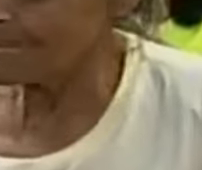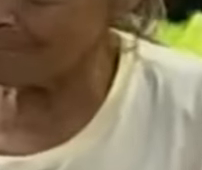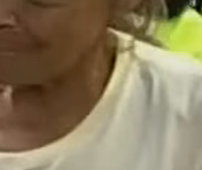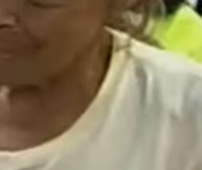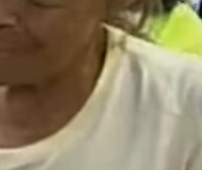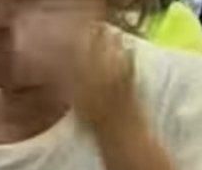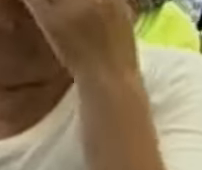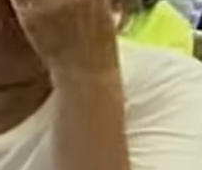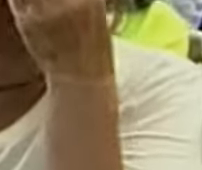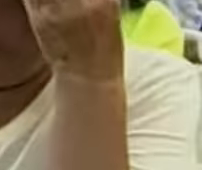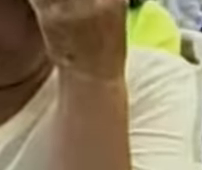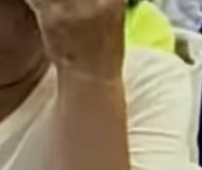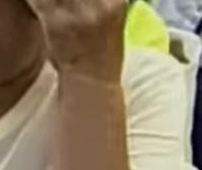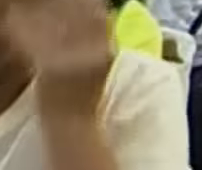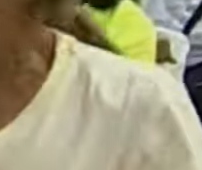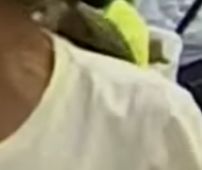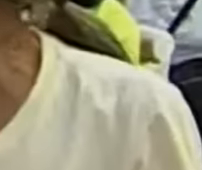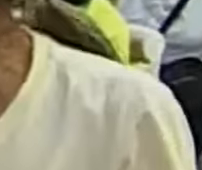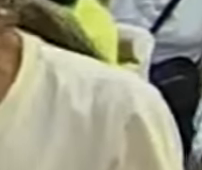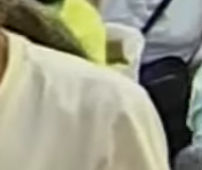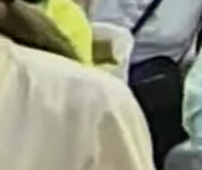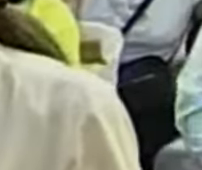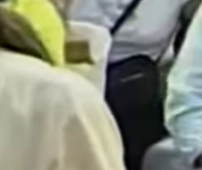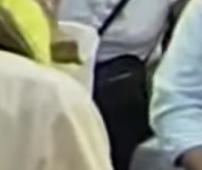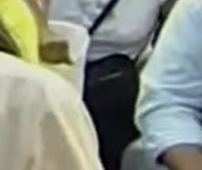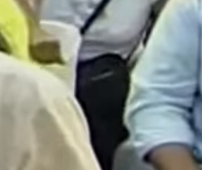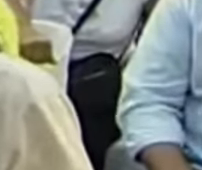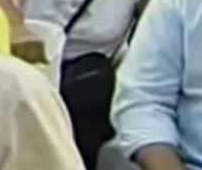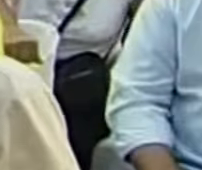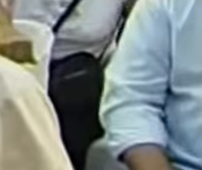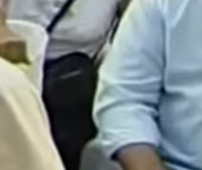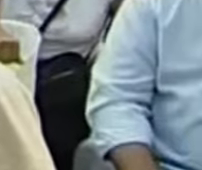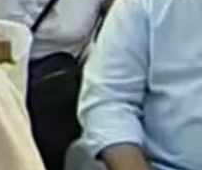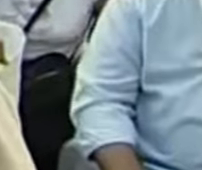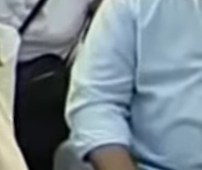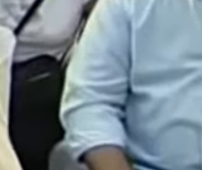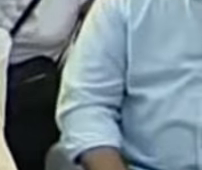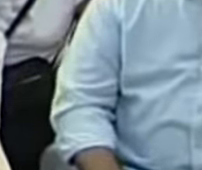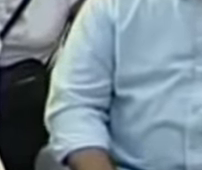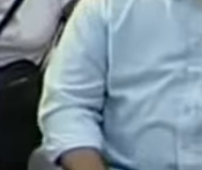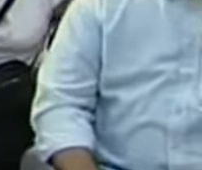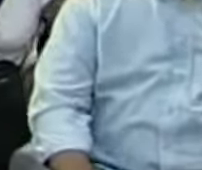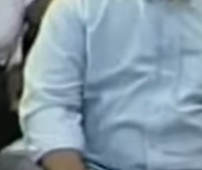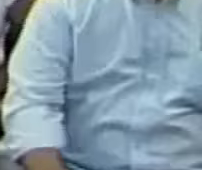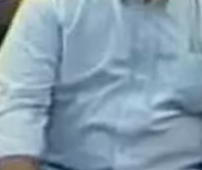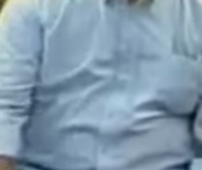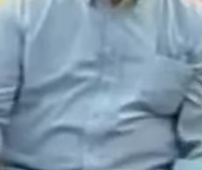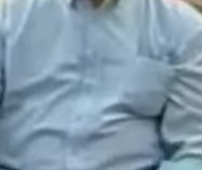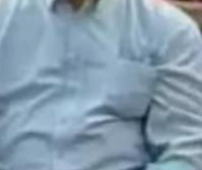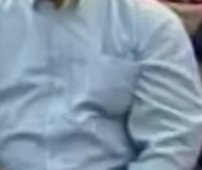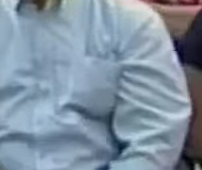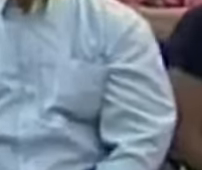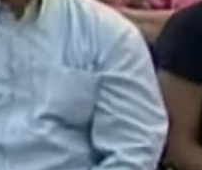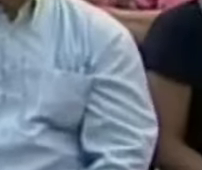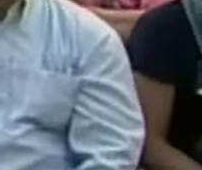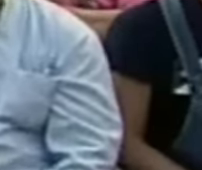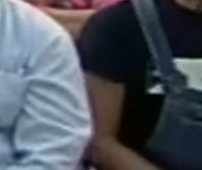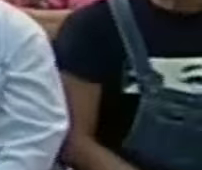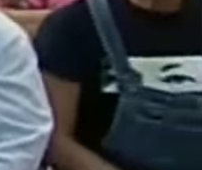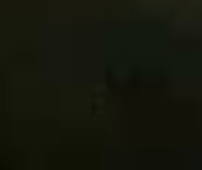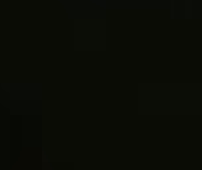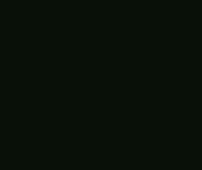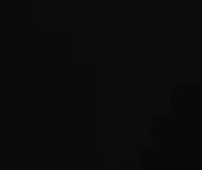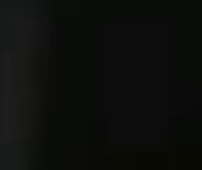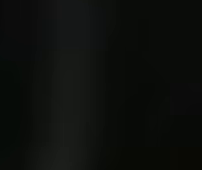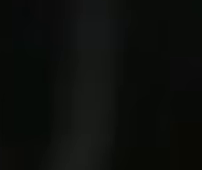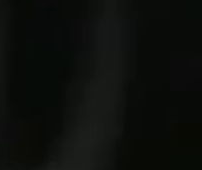la casa. Allí vemos al jefe de Estado bastante emotivo, bastante feliz en este encuentro. Esos niños